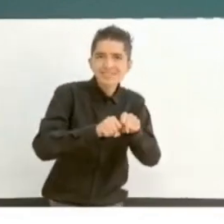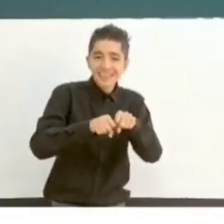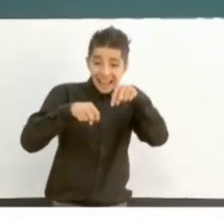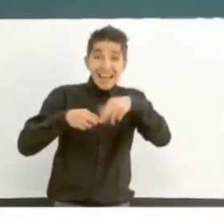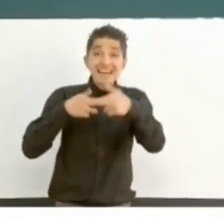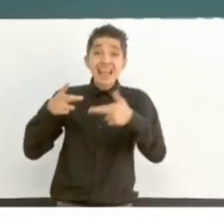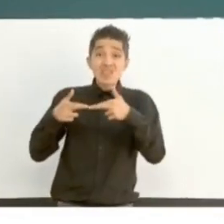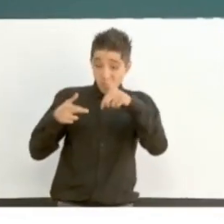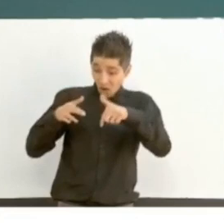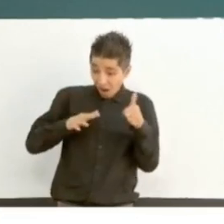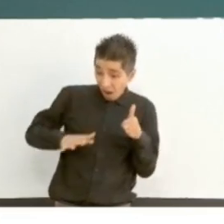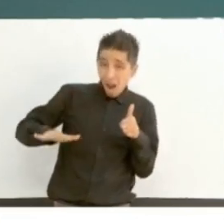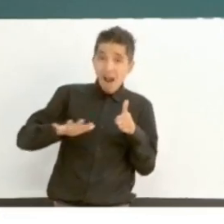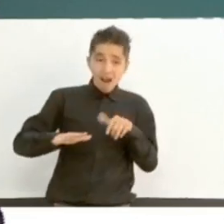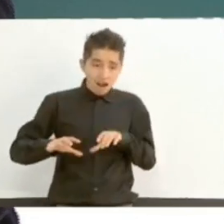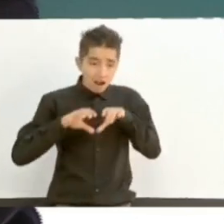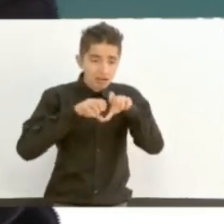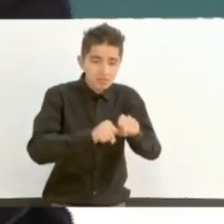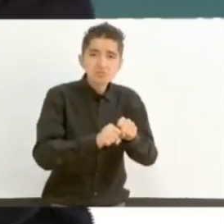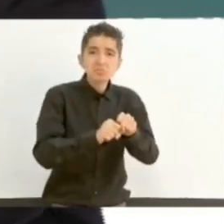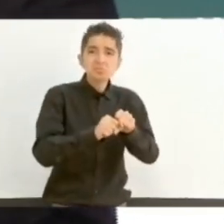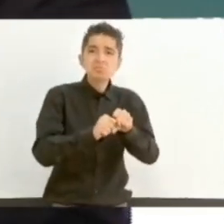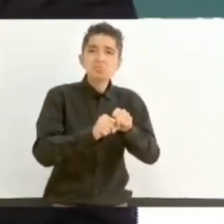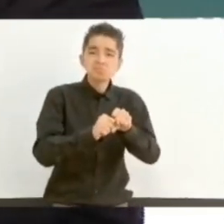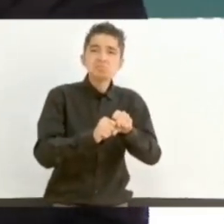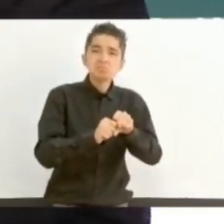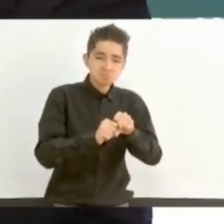y lo asesinaron